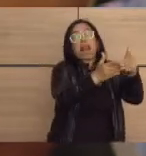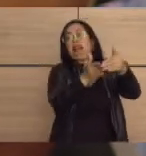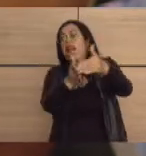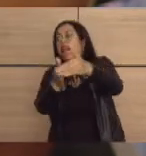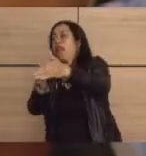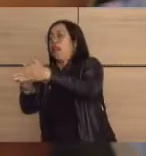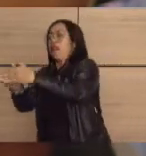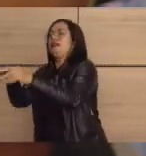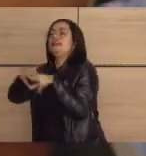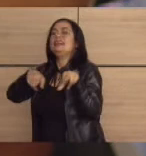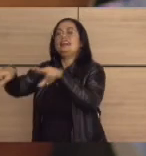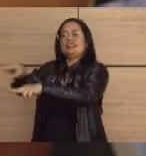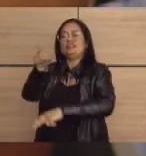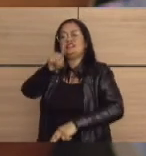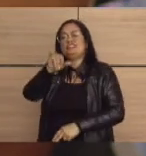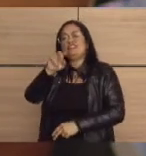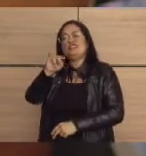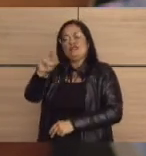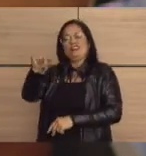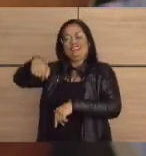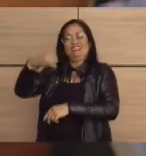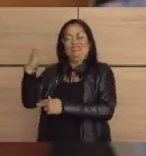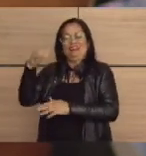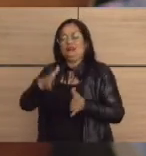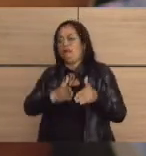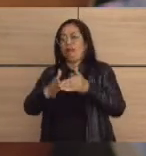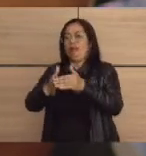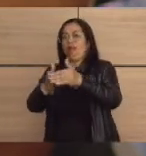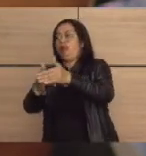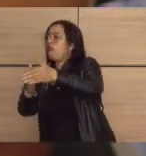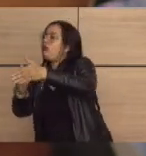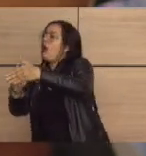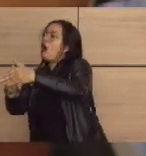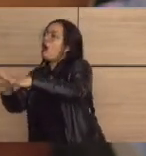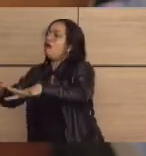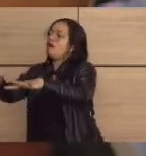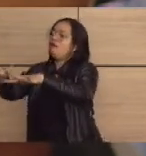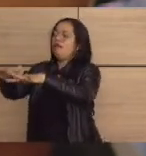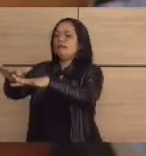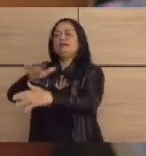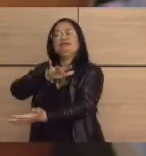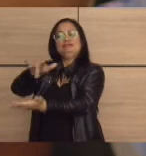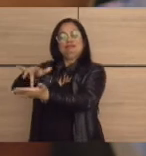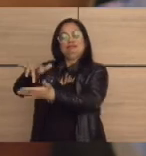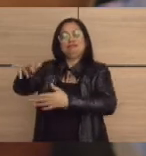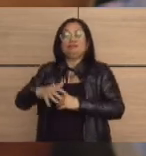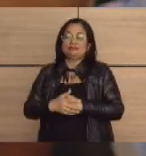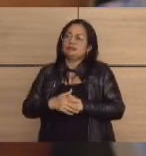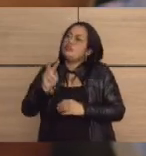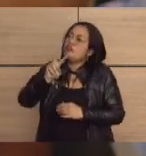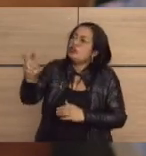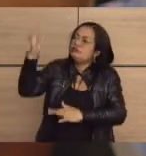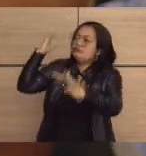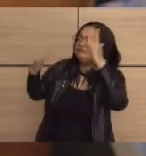Y una vez allí, Humboldt, en parte porque no le había gustado mucho la experiencia de esa tempestad, y en parte por la vegetación